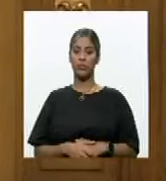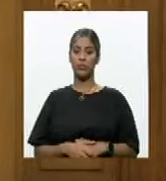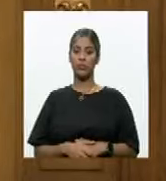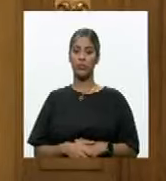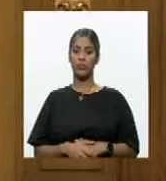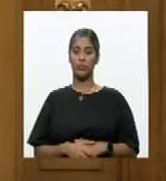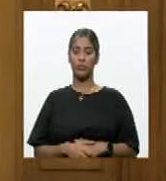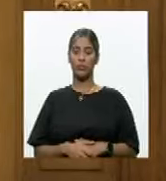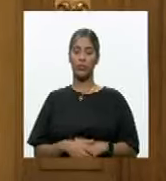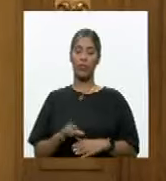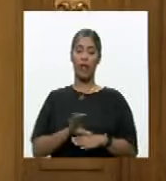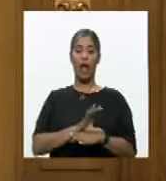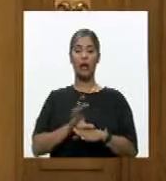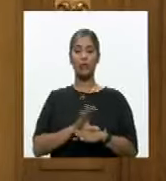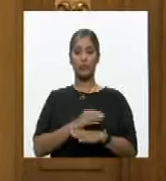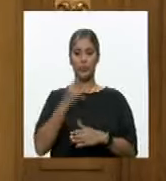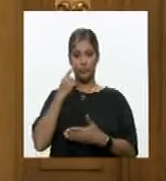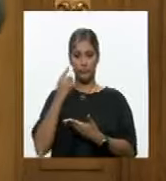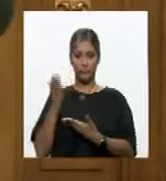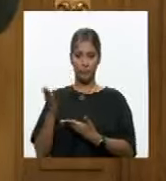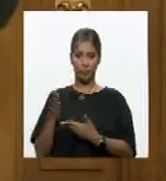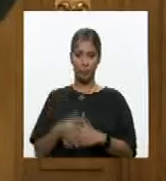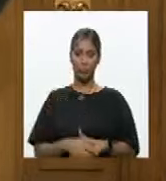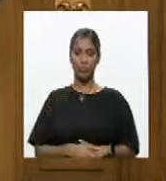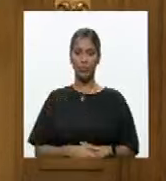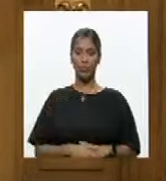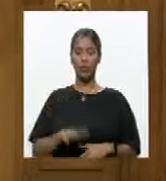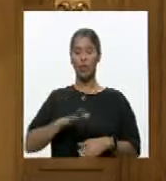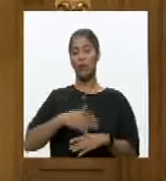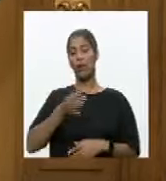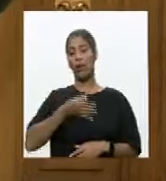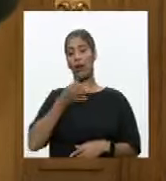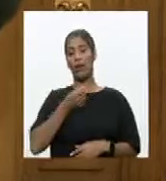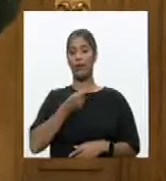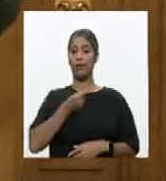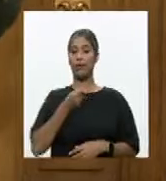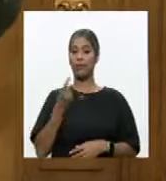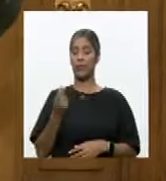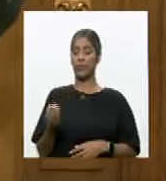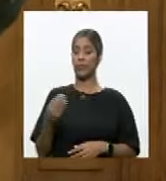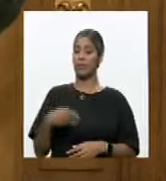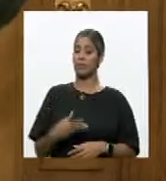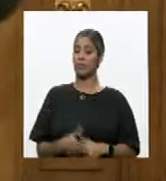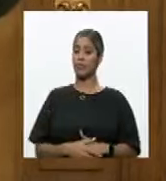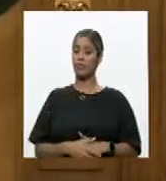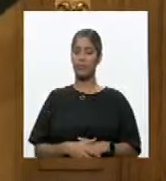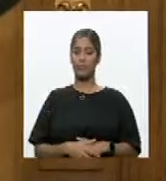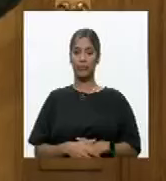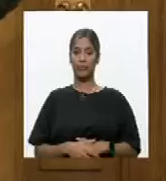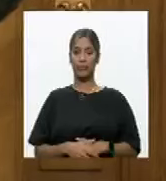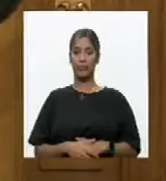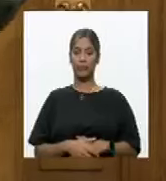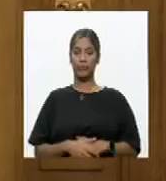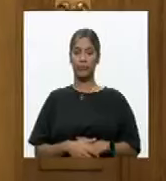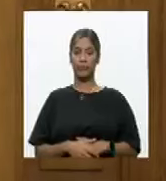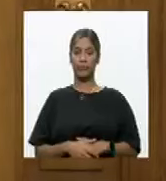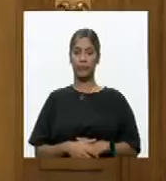Vamos a talarear nosotros un pedacito de canción, porque hablar de Alí y no cantar, no se habla, ¿verdad?